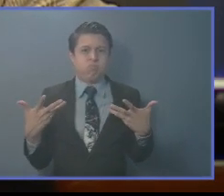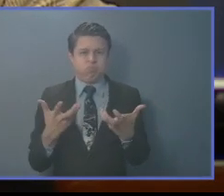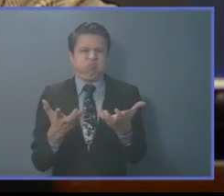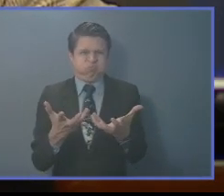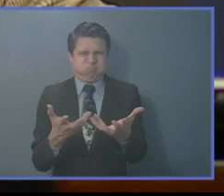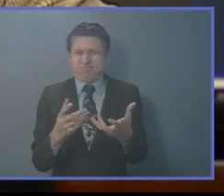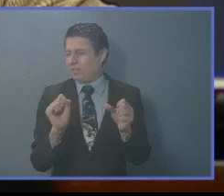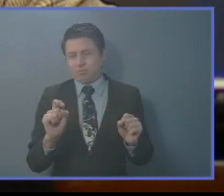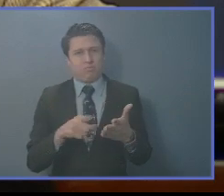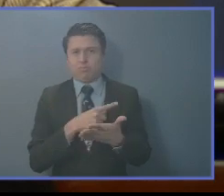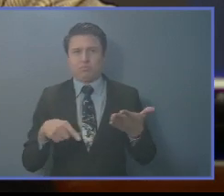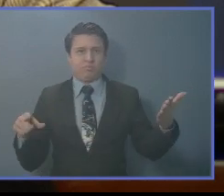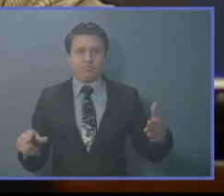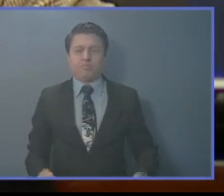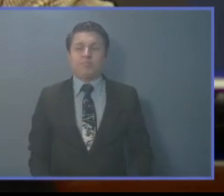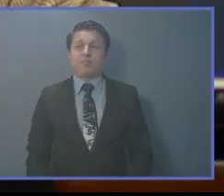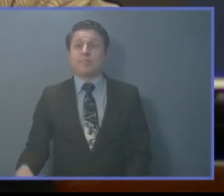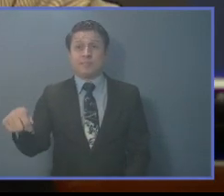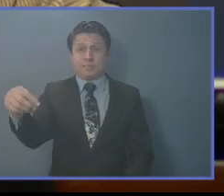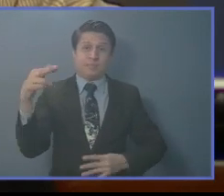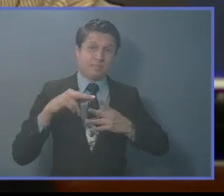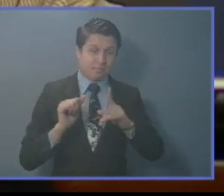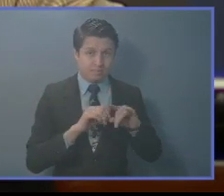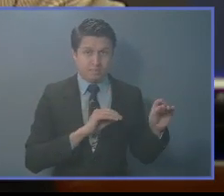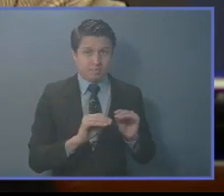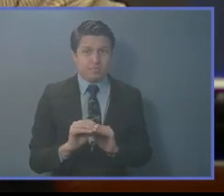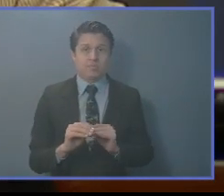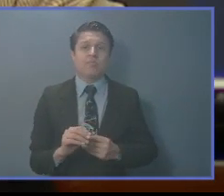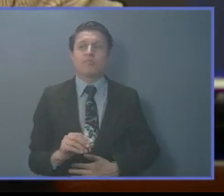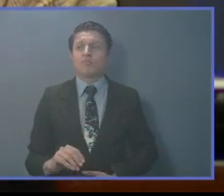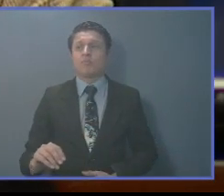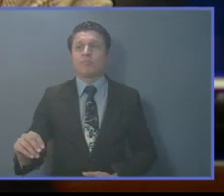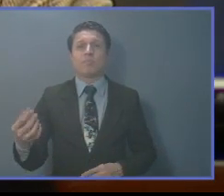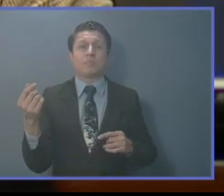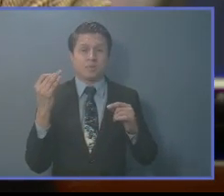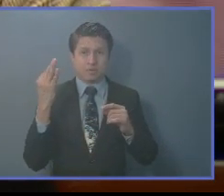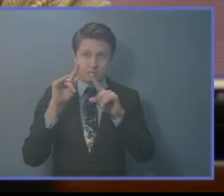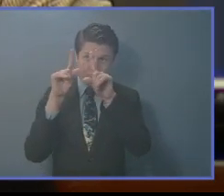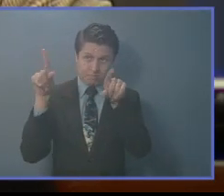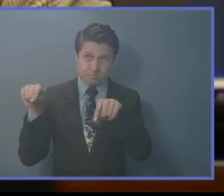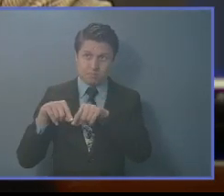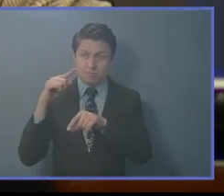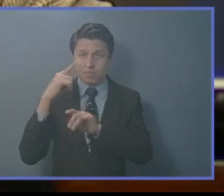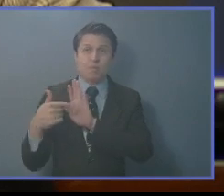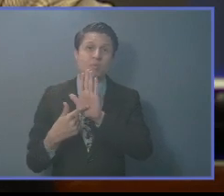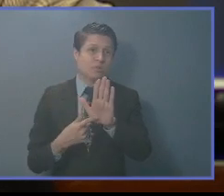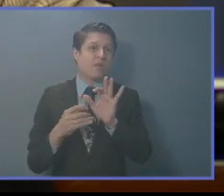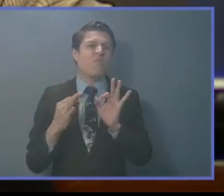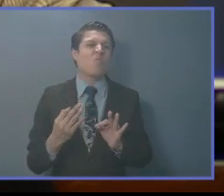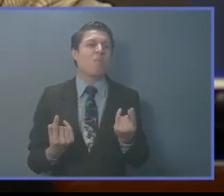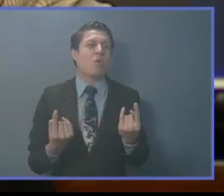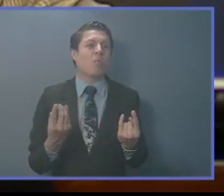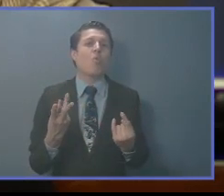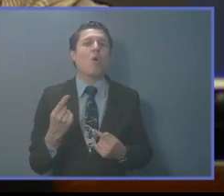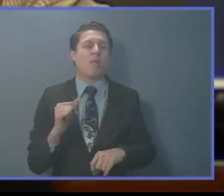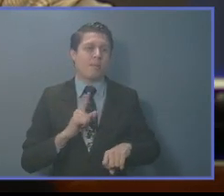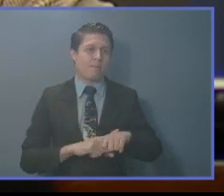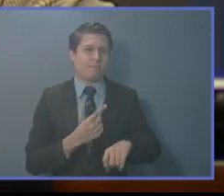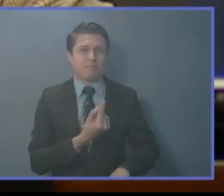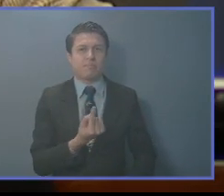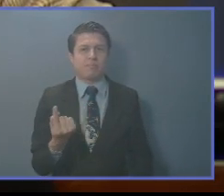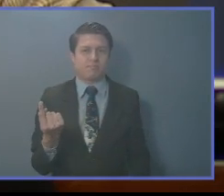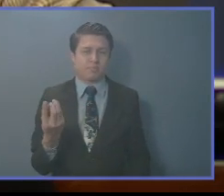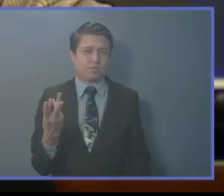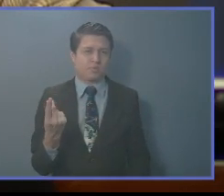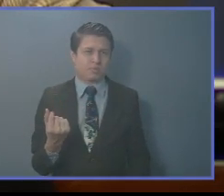esta ley. Para implementar esta medida podrán fijarse rótulos en determinadas áreas indicando el aforo máximo permitido.